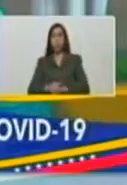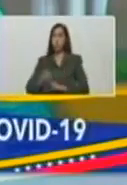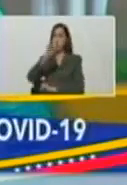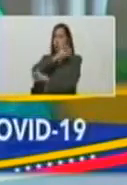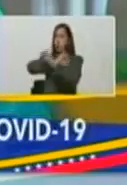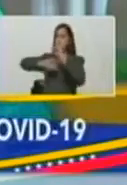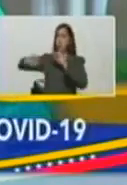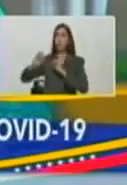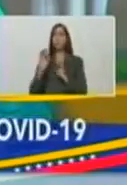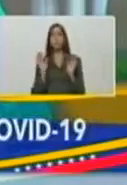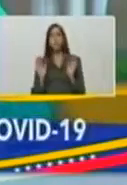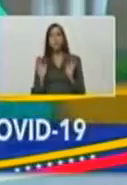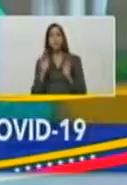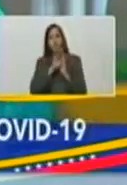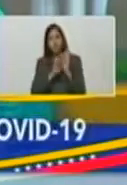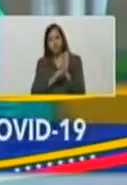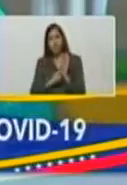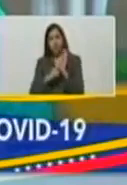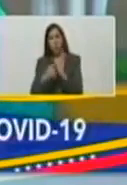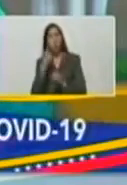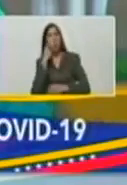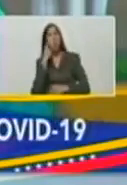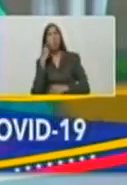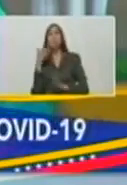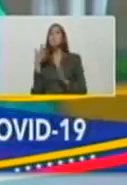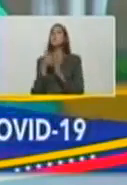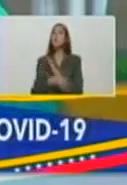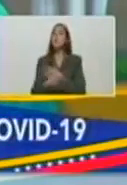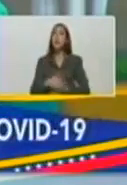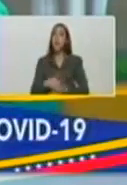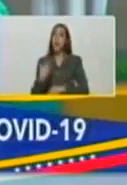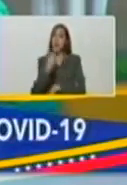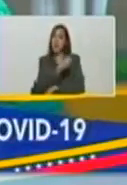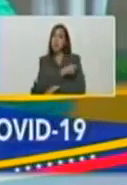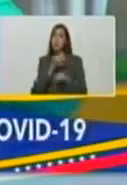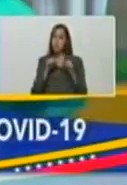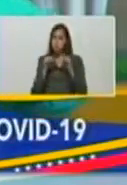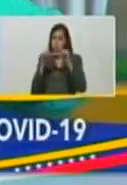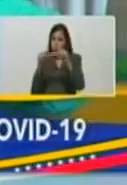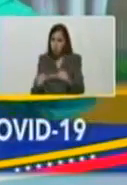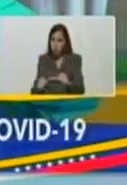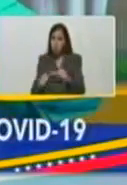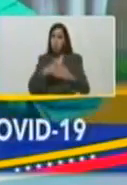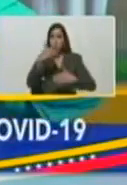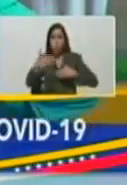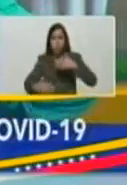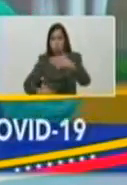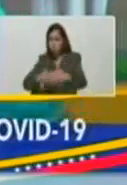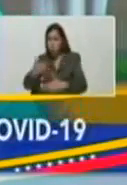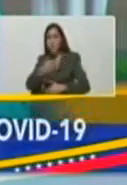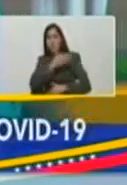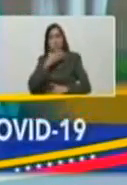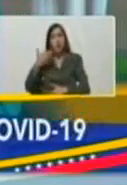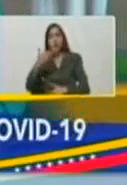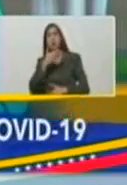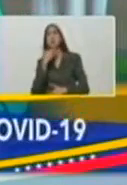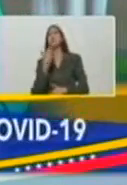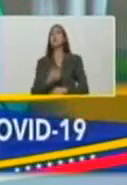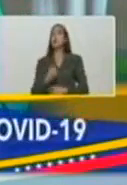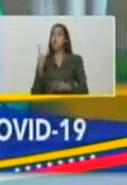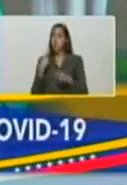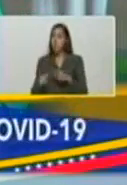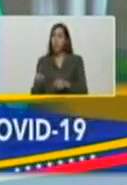tratamientos, y bueno, estaremos pendientes de las vacunas que vayan evolucionando hacia una segunda generación